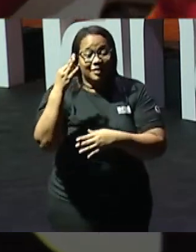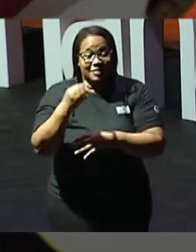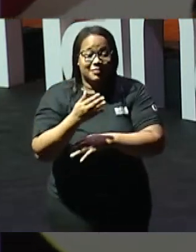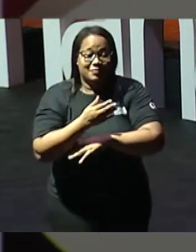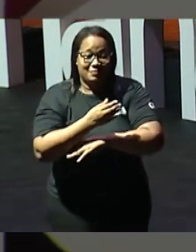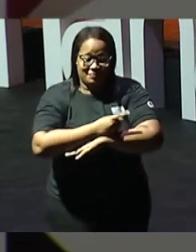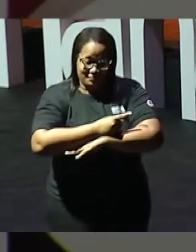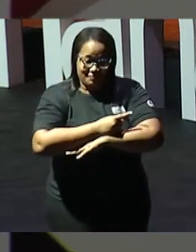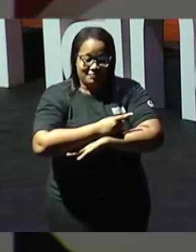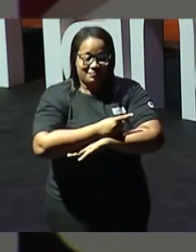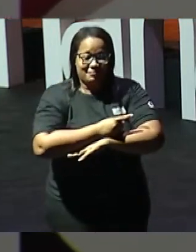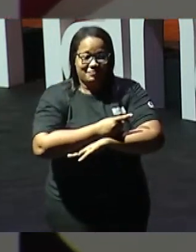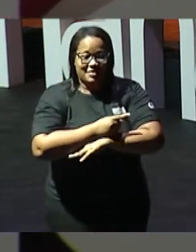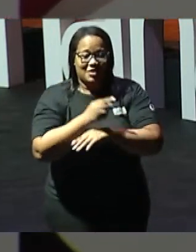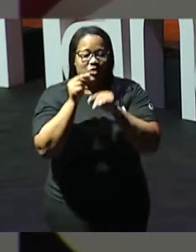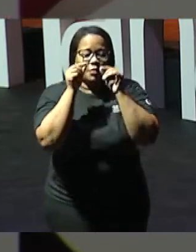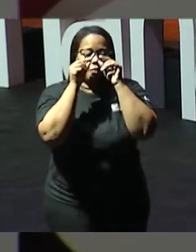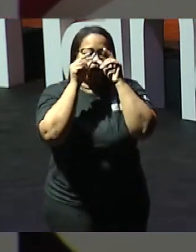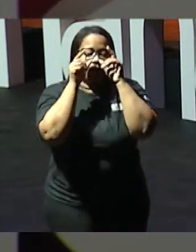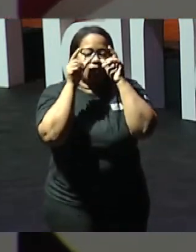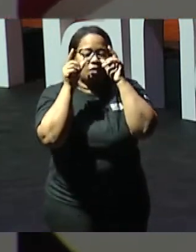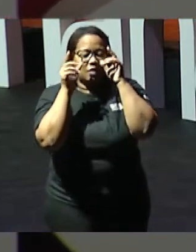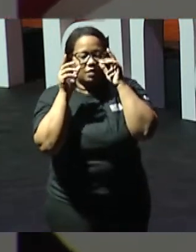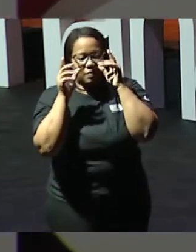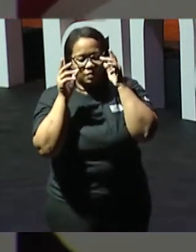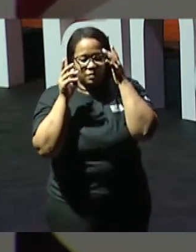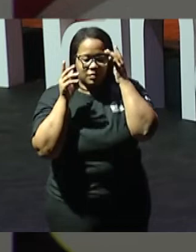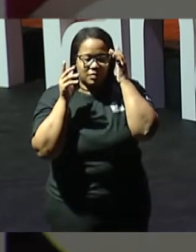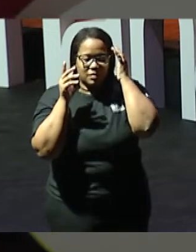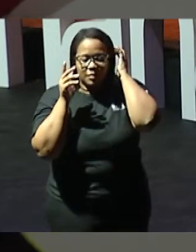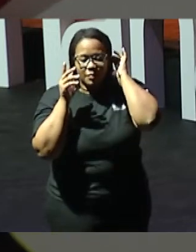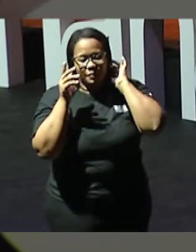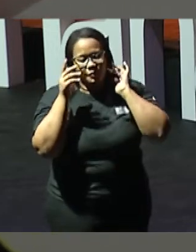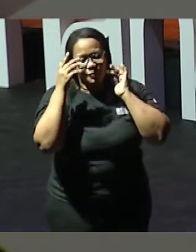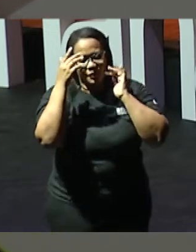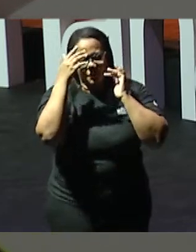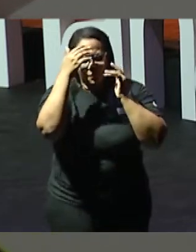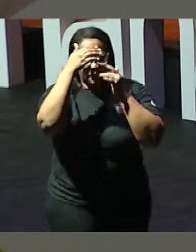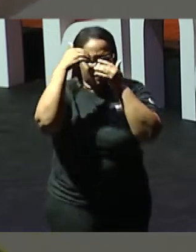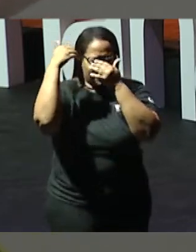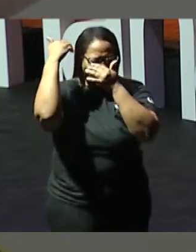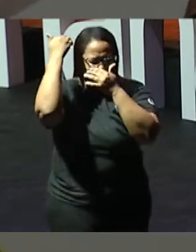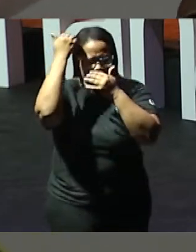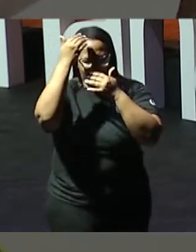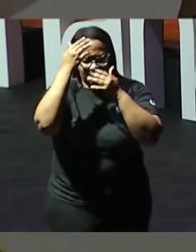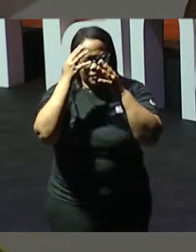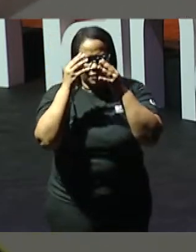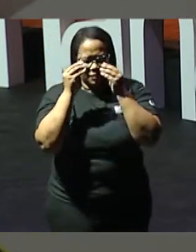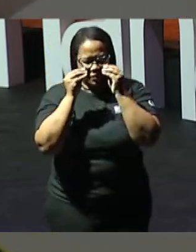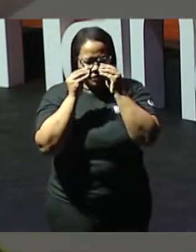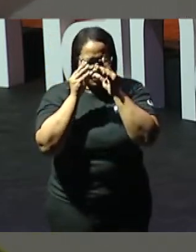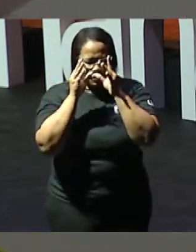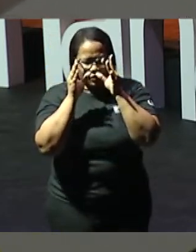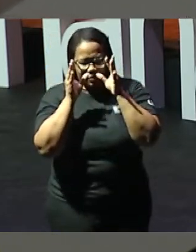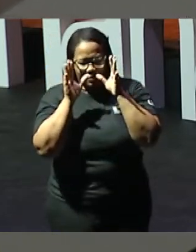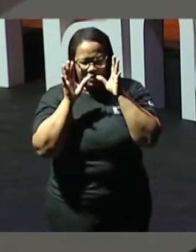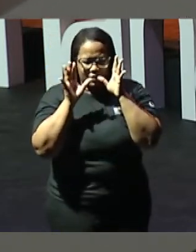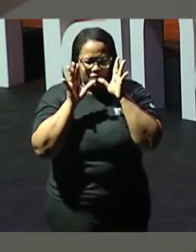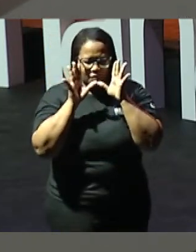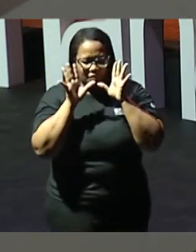otro día todavía no sé me están quitando o sea me están quitando como que la anestesia la están despertando